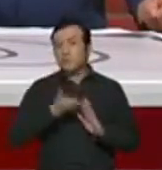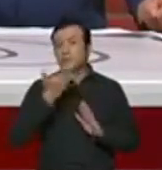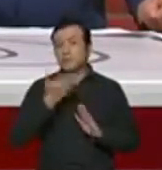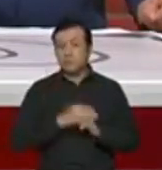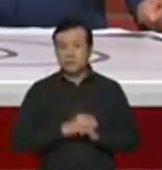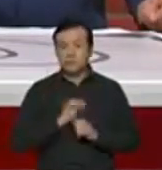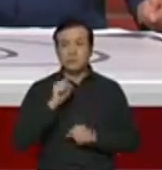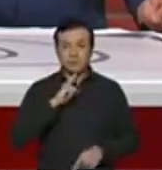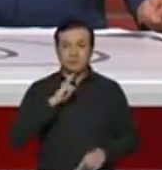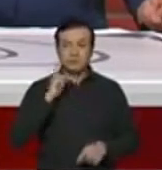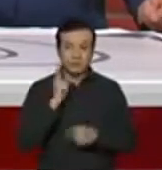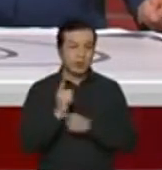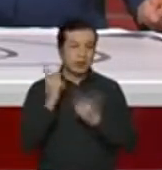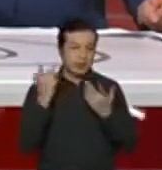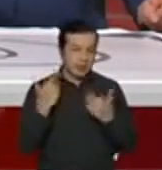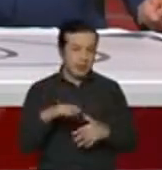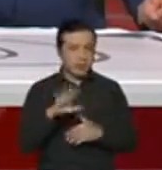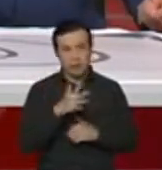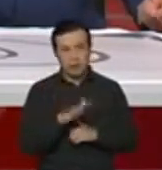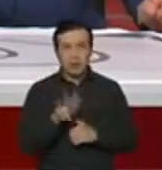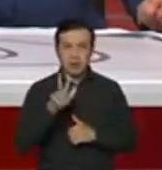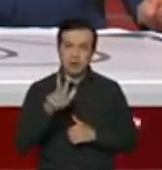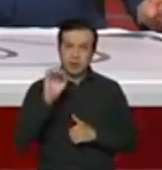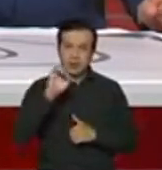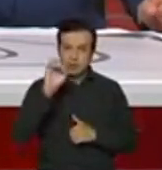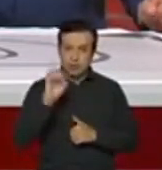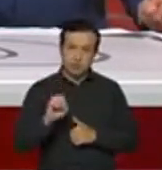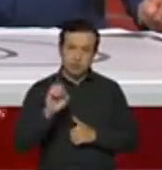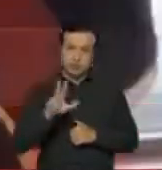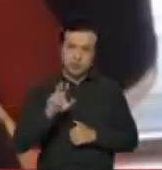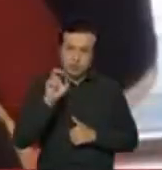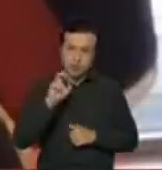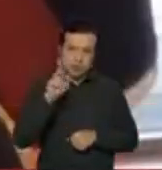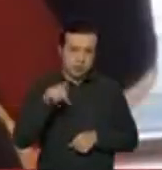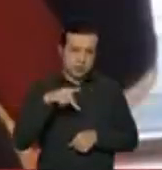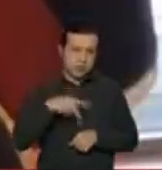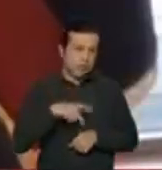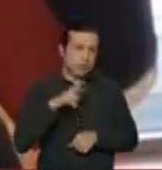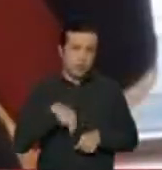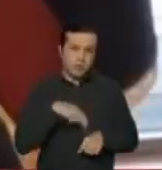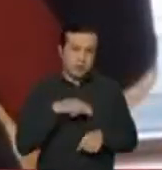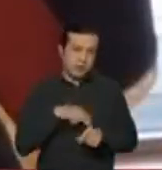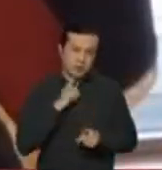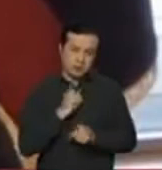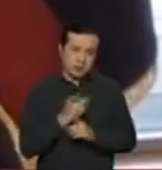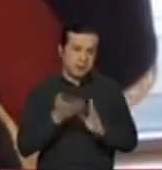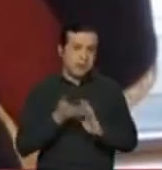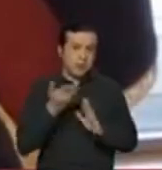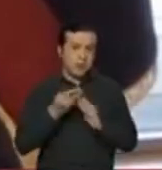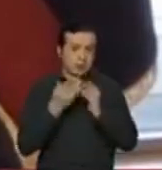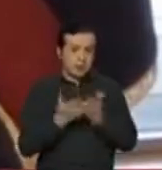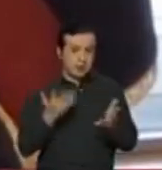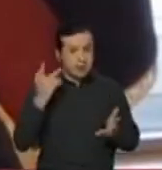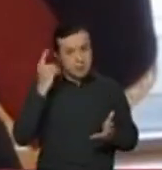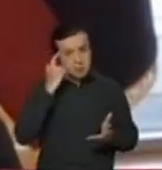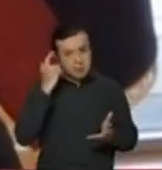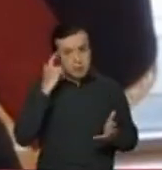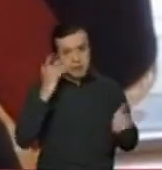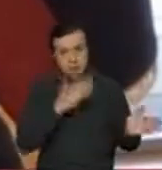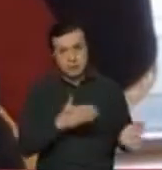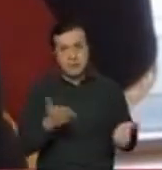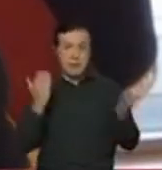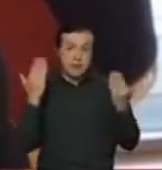Sí, yo diría más cerca del 3%, pero lógicamente creció y es natural que crezca. Yo creo que